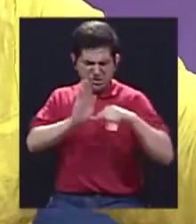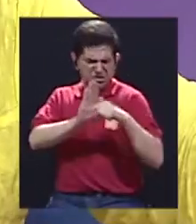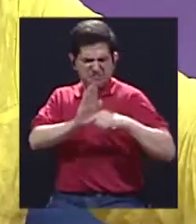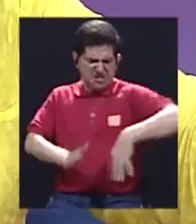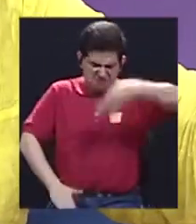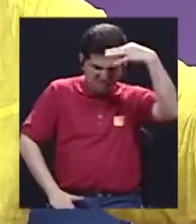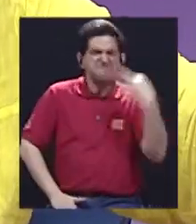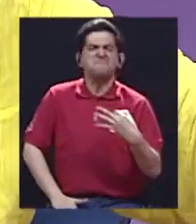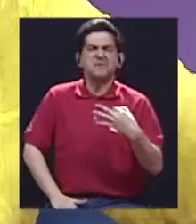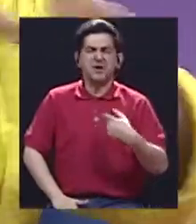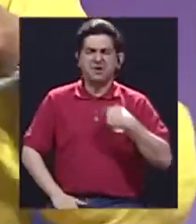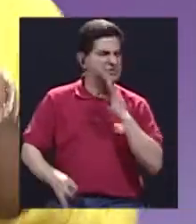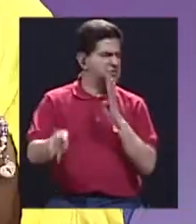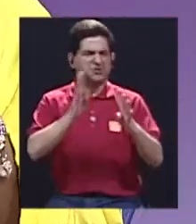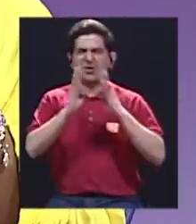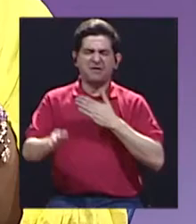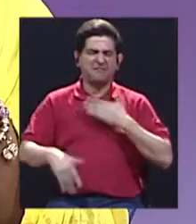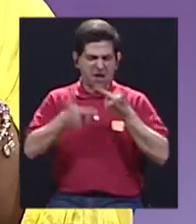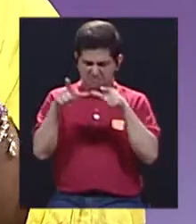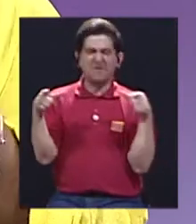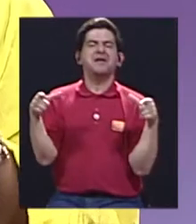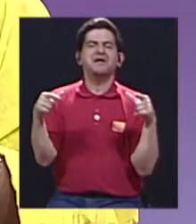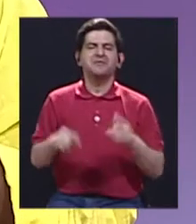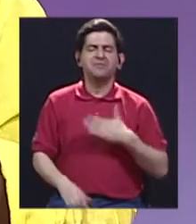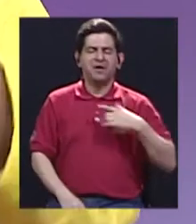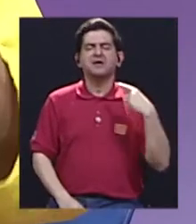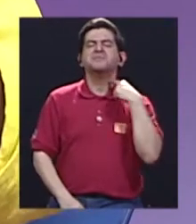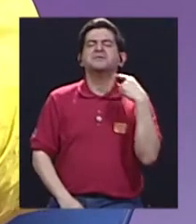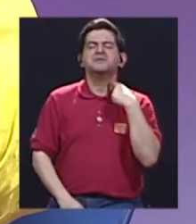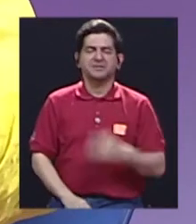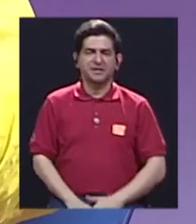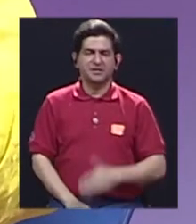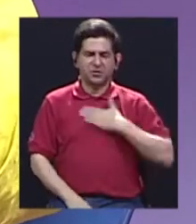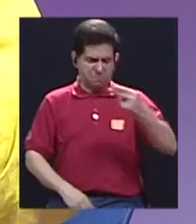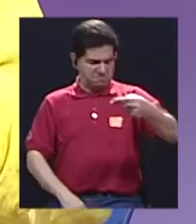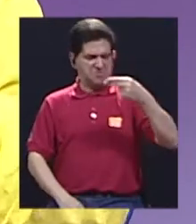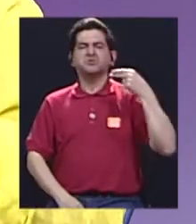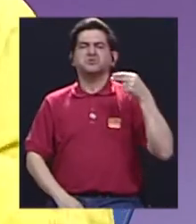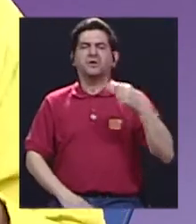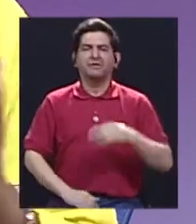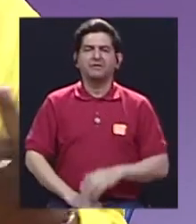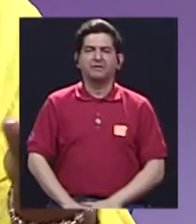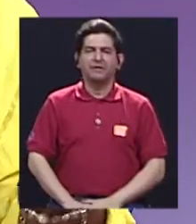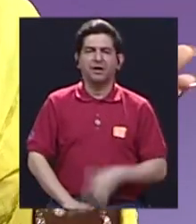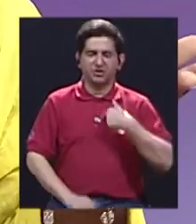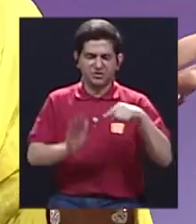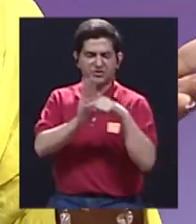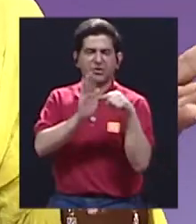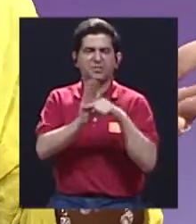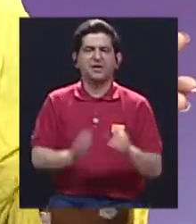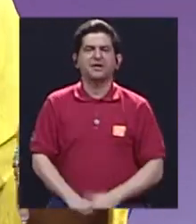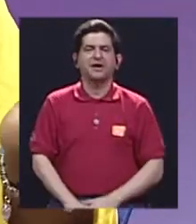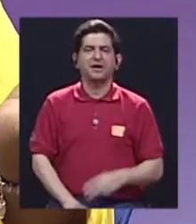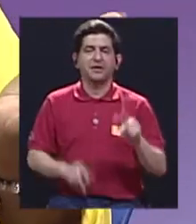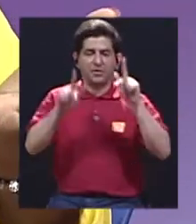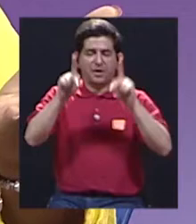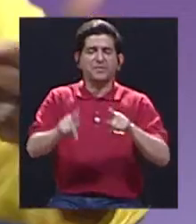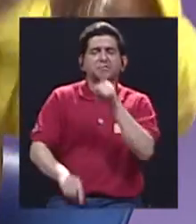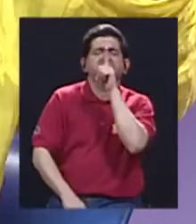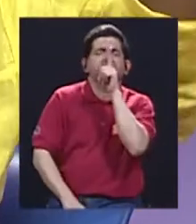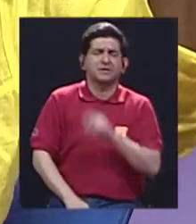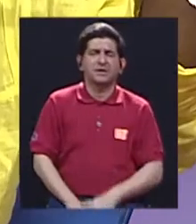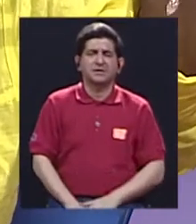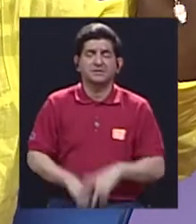categóricamente a dejar de hablar mi lengua mi acento y mi historia porque me niego a pertenecer a los que callan